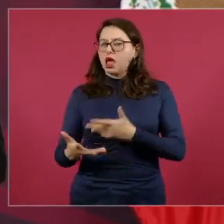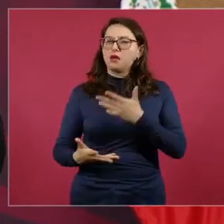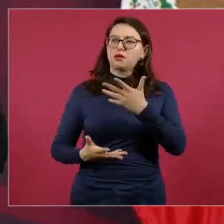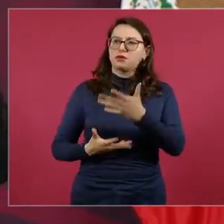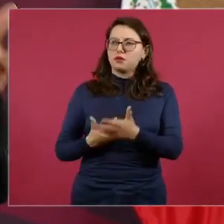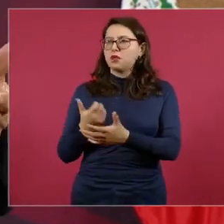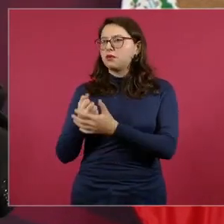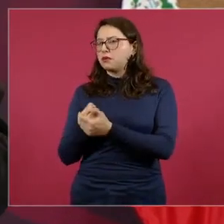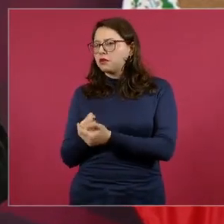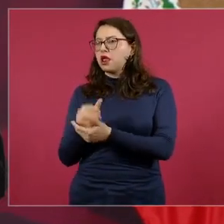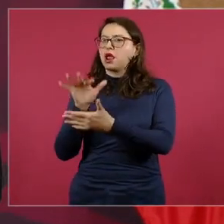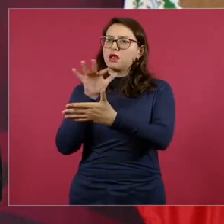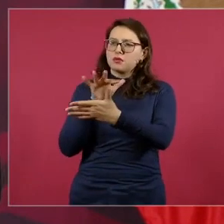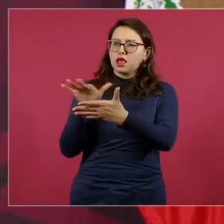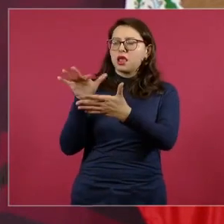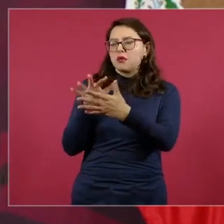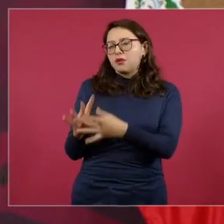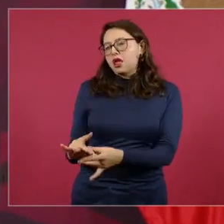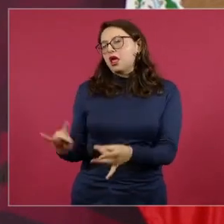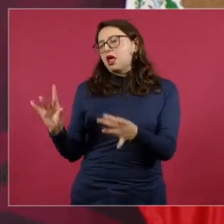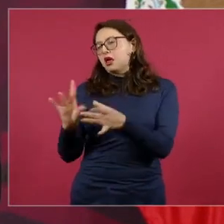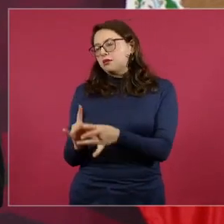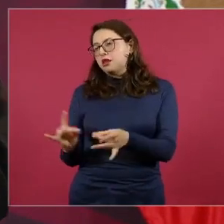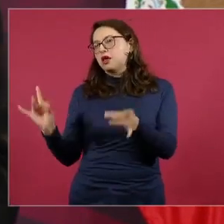yo estoy aquí explicando,